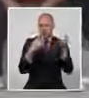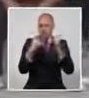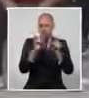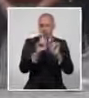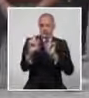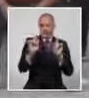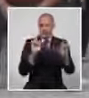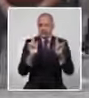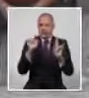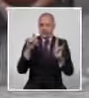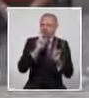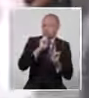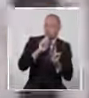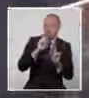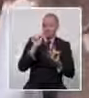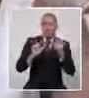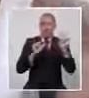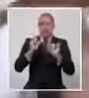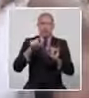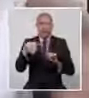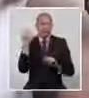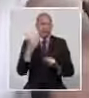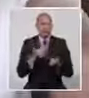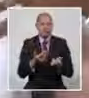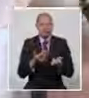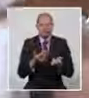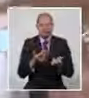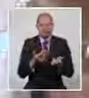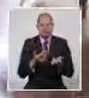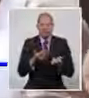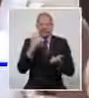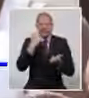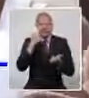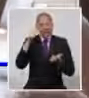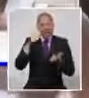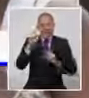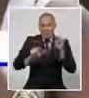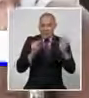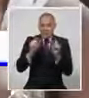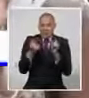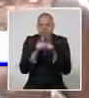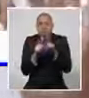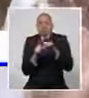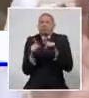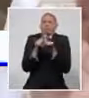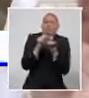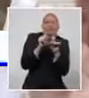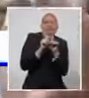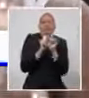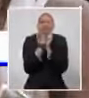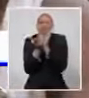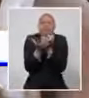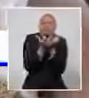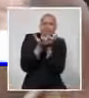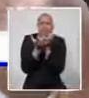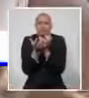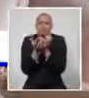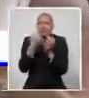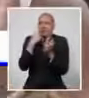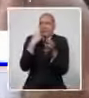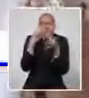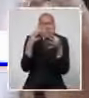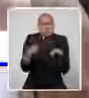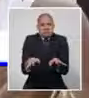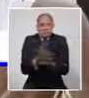aquí no encuentra oídos receptivos. Las personas arriba de una de las otras y todo sigue igual. Yo veo